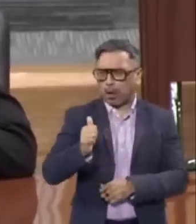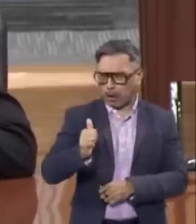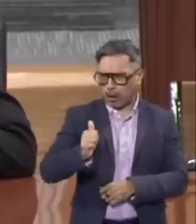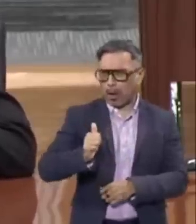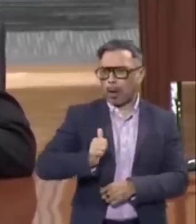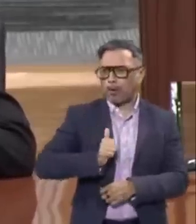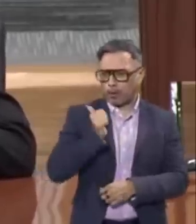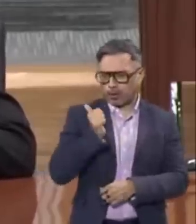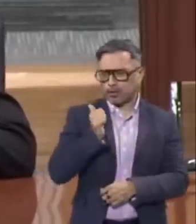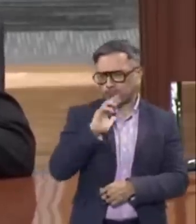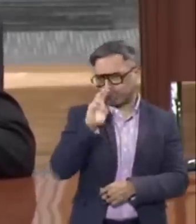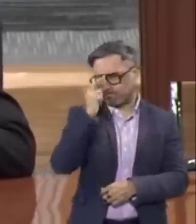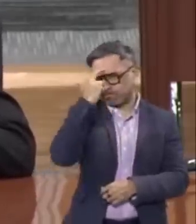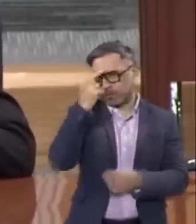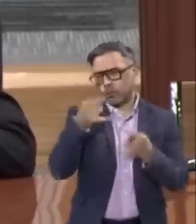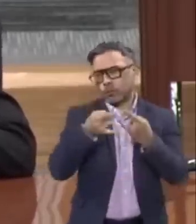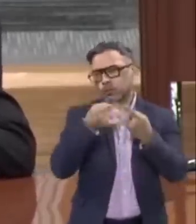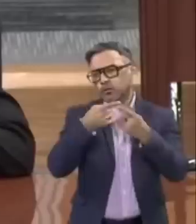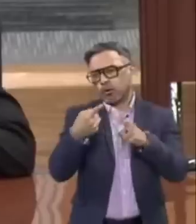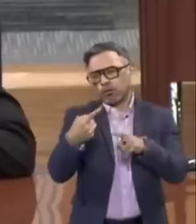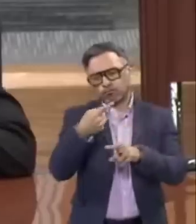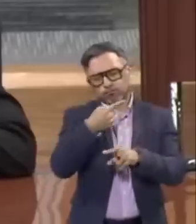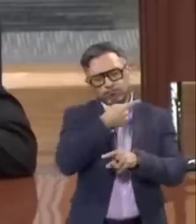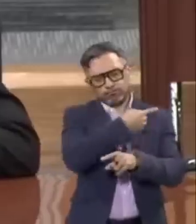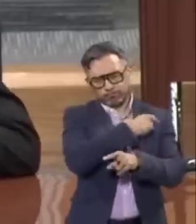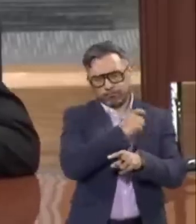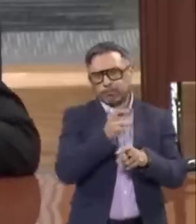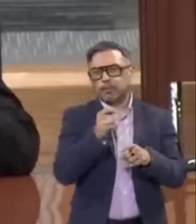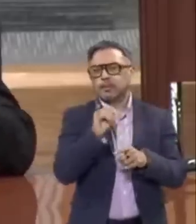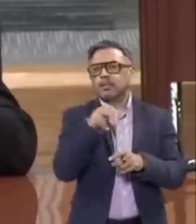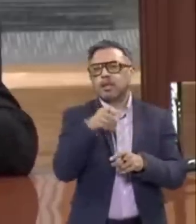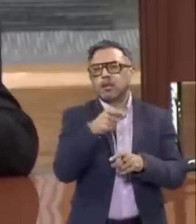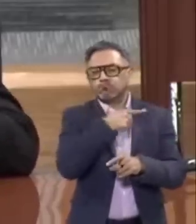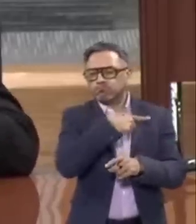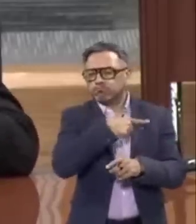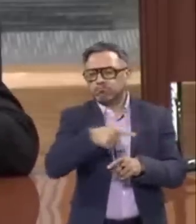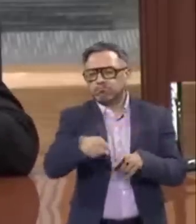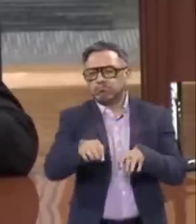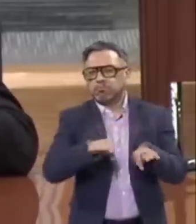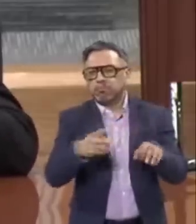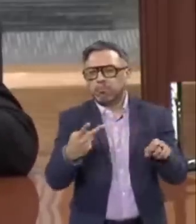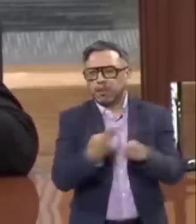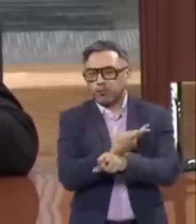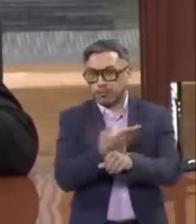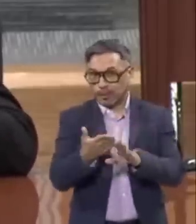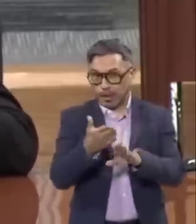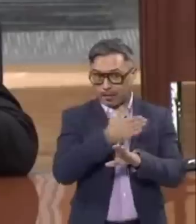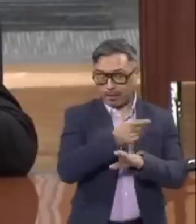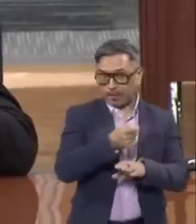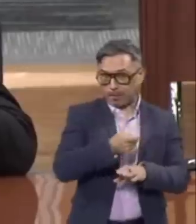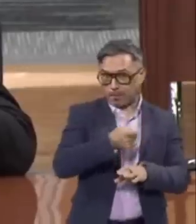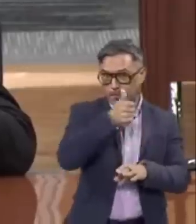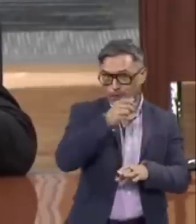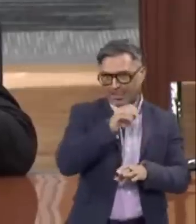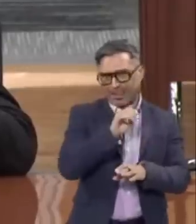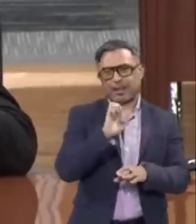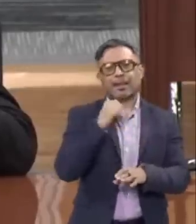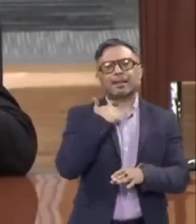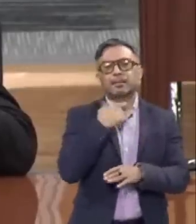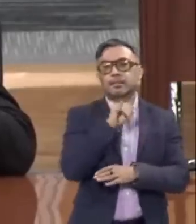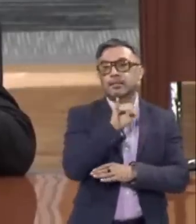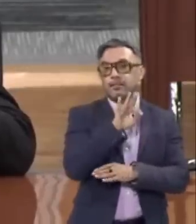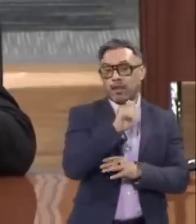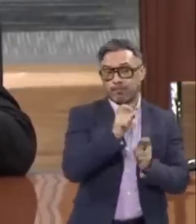que ha significado su paso por este instituto. Cuando inició como consejero del entonces IFE,